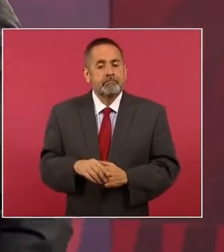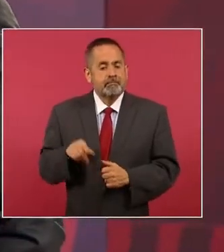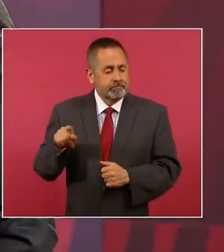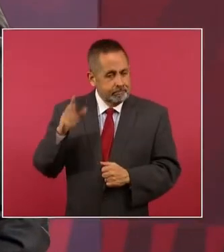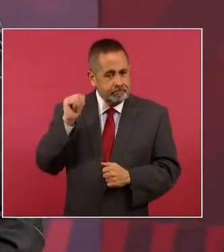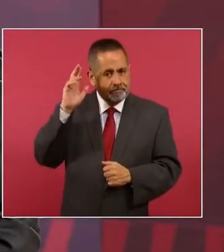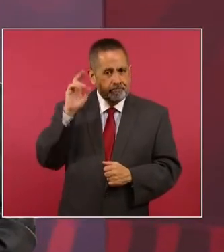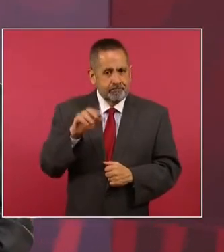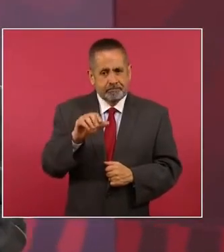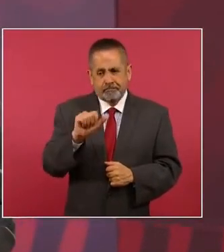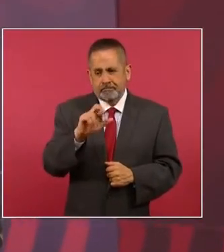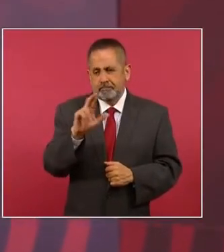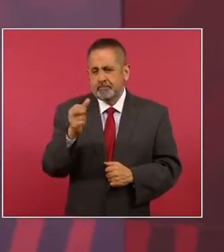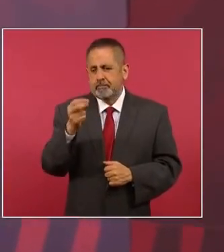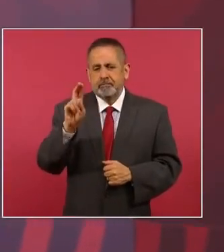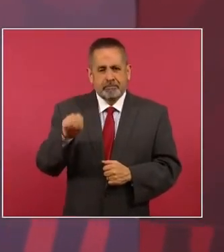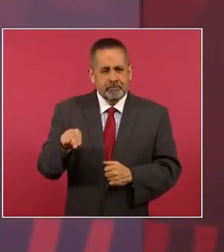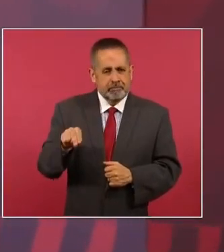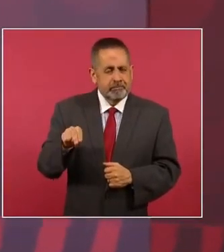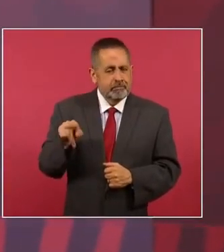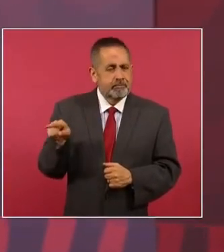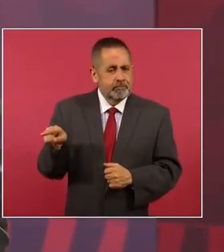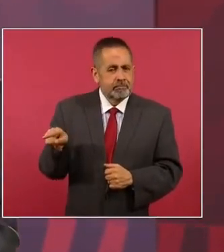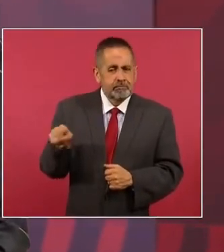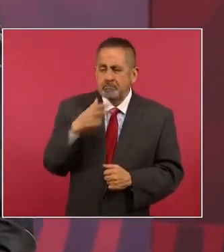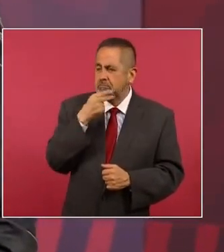era Aarón Mastache